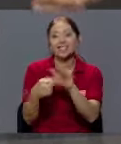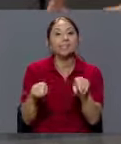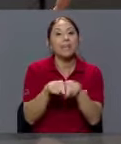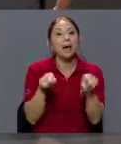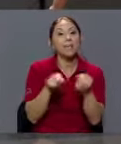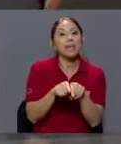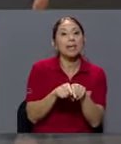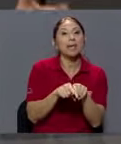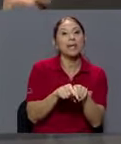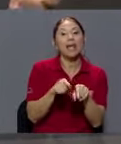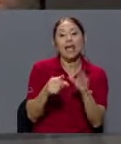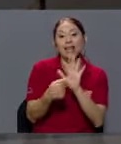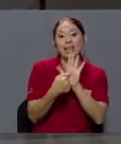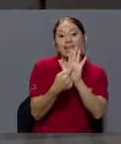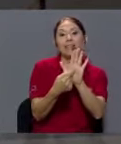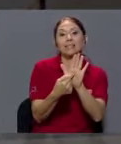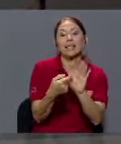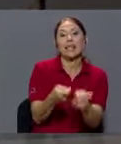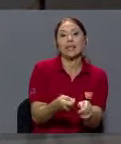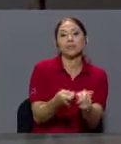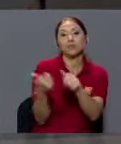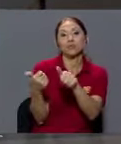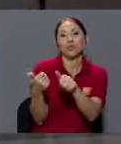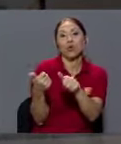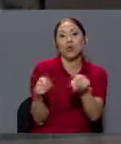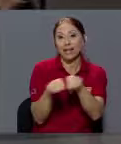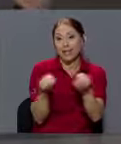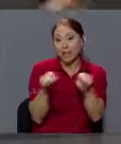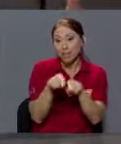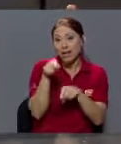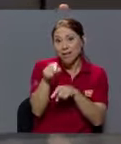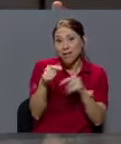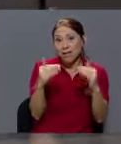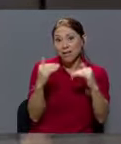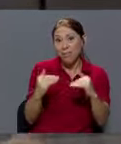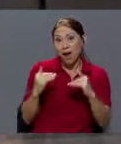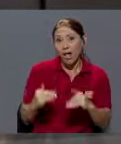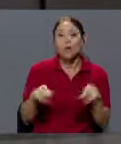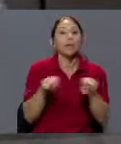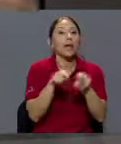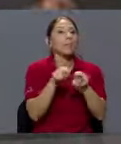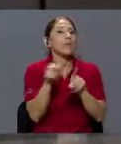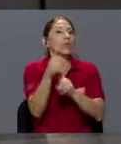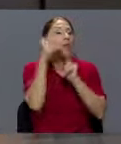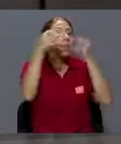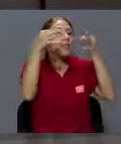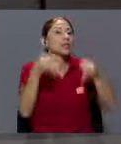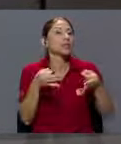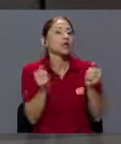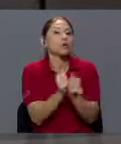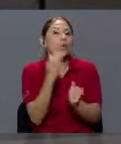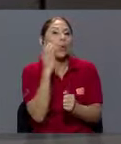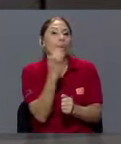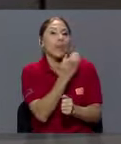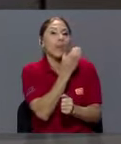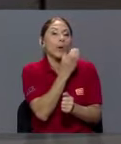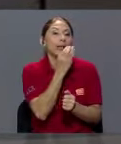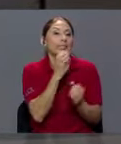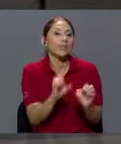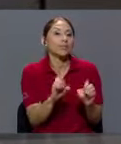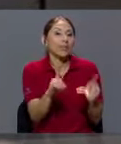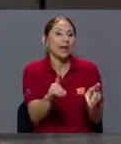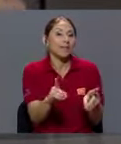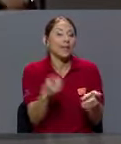la exclusión, en el que ha ido bajando también otras medidas que se ha tomado con comedores escolares dentro del Ministerio de Educación